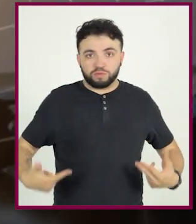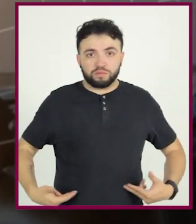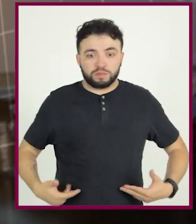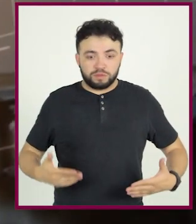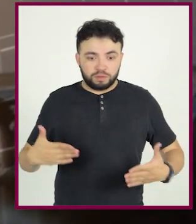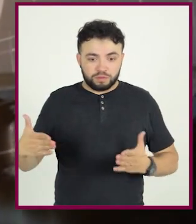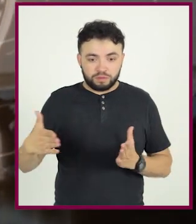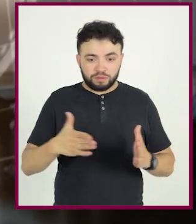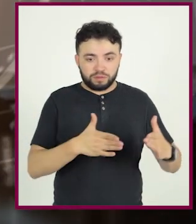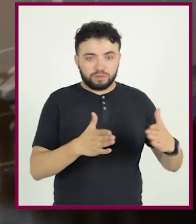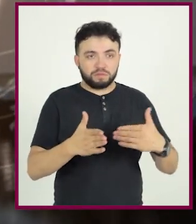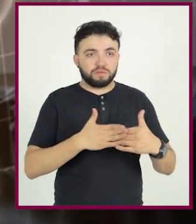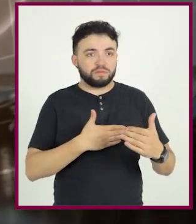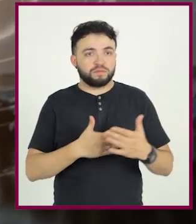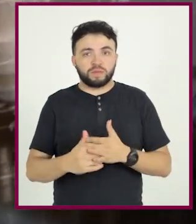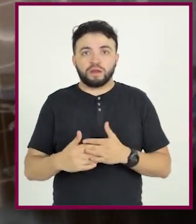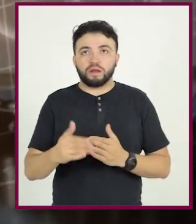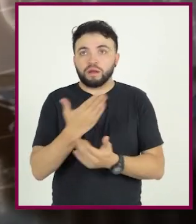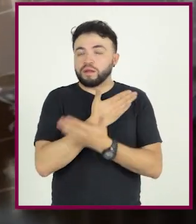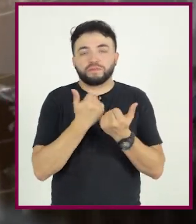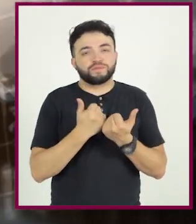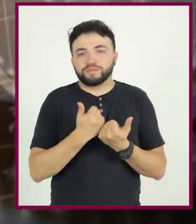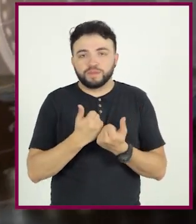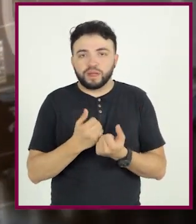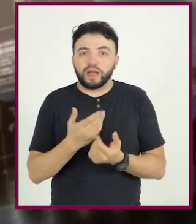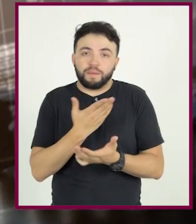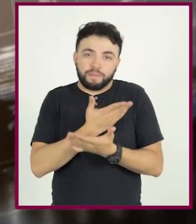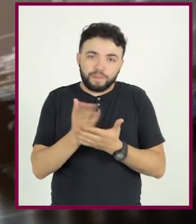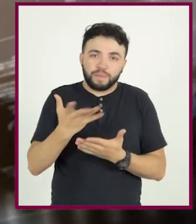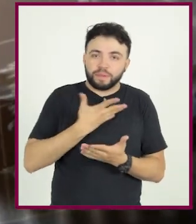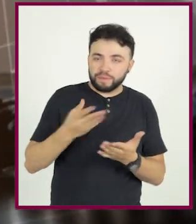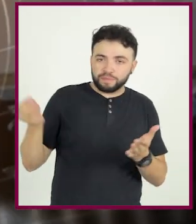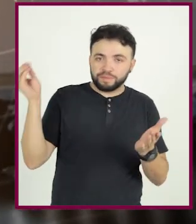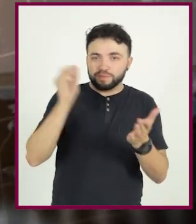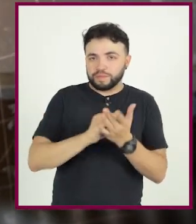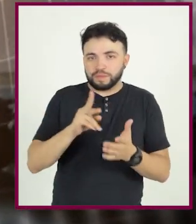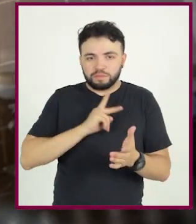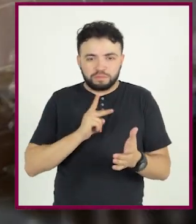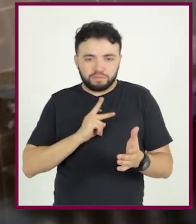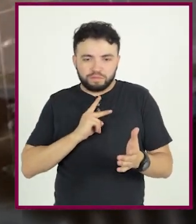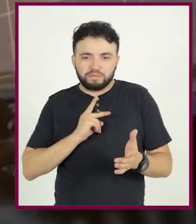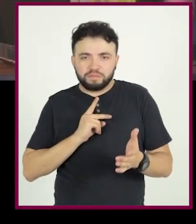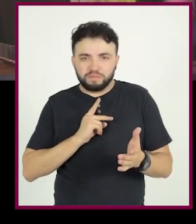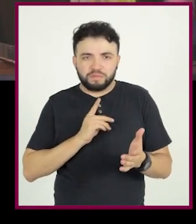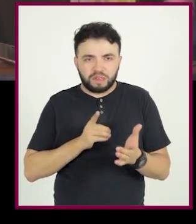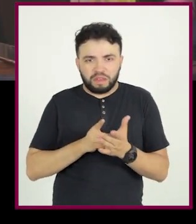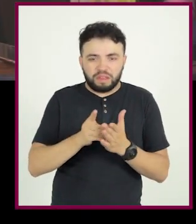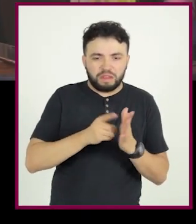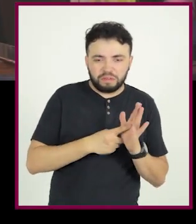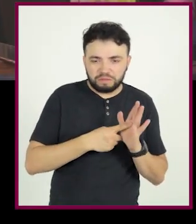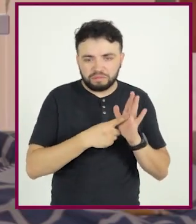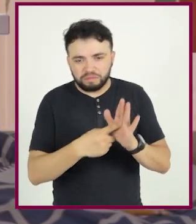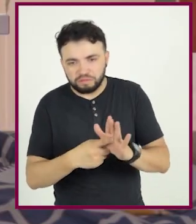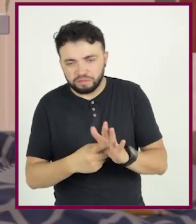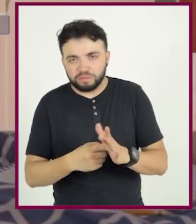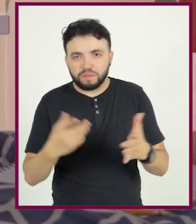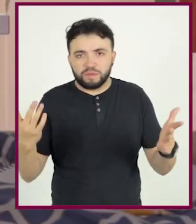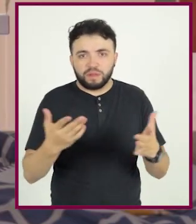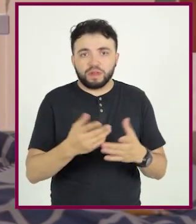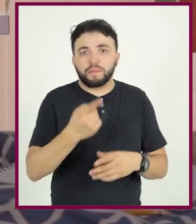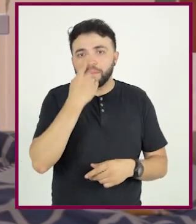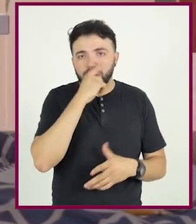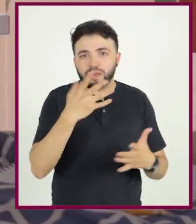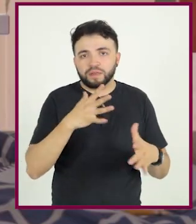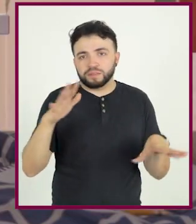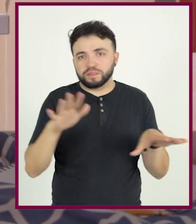saber que la humanidad no avanza con rumbo desconocido. Además, influye en nuestras decisiones, así sea para dar continuidad a lo